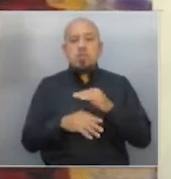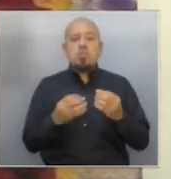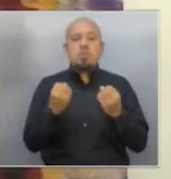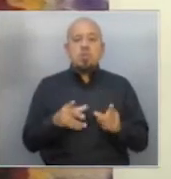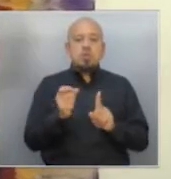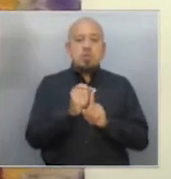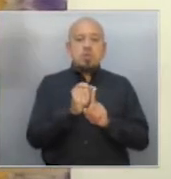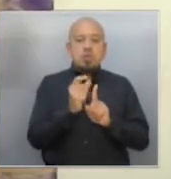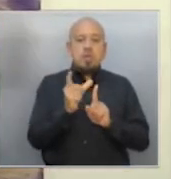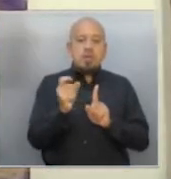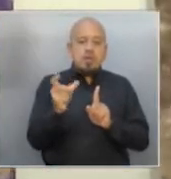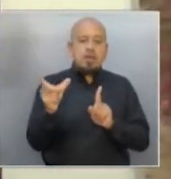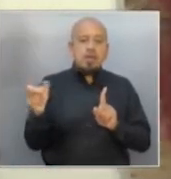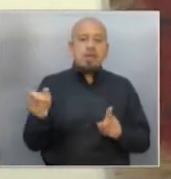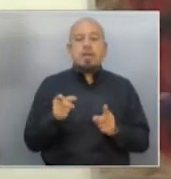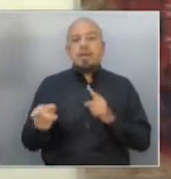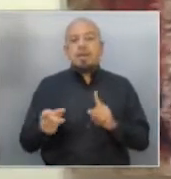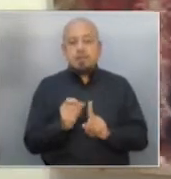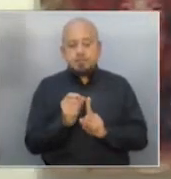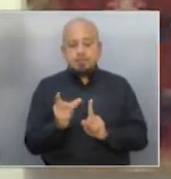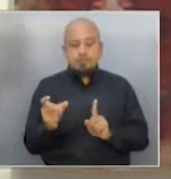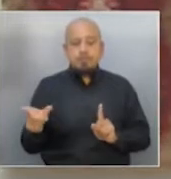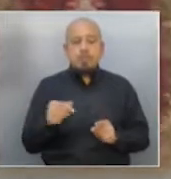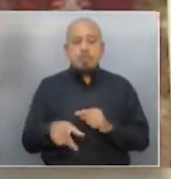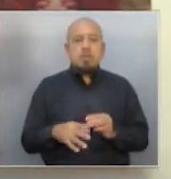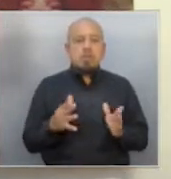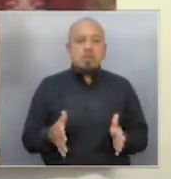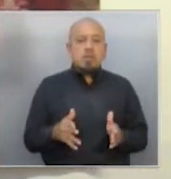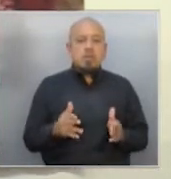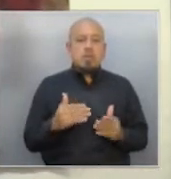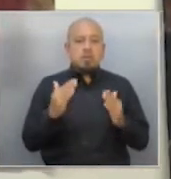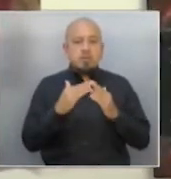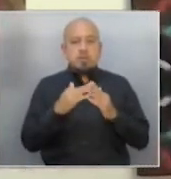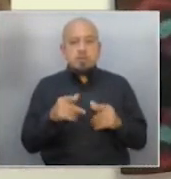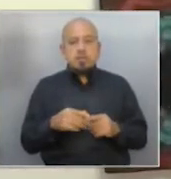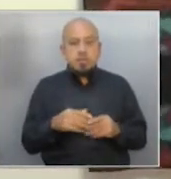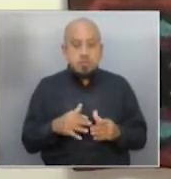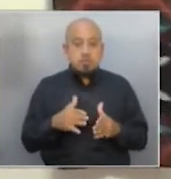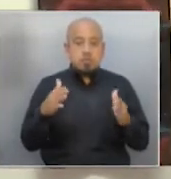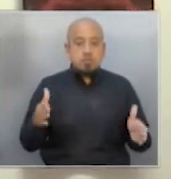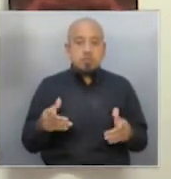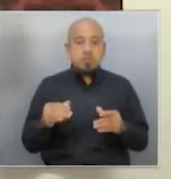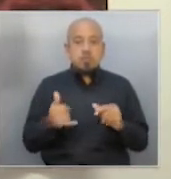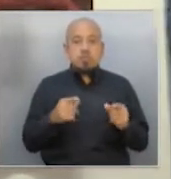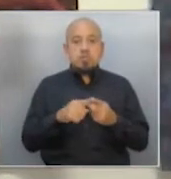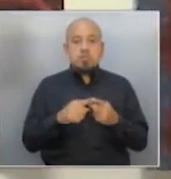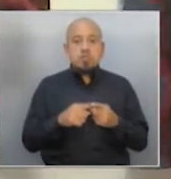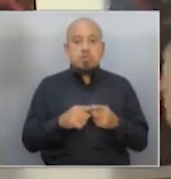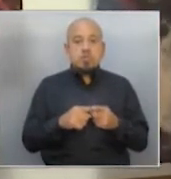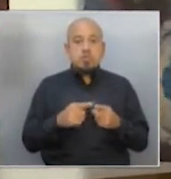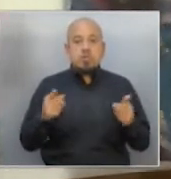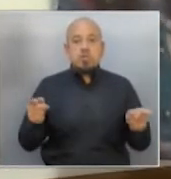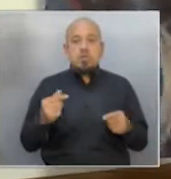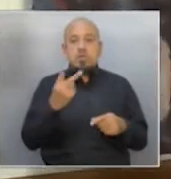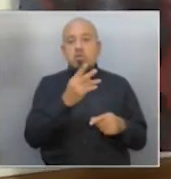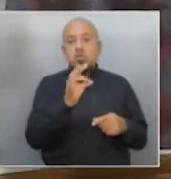ir de esa escala doméstica, mínima y casi imperceptible, a jugar con una sala como la María Freire de 200